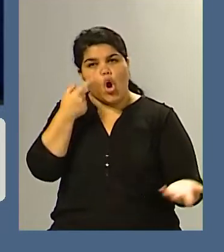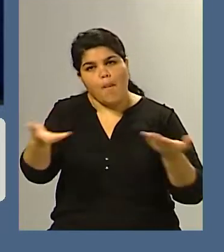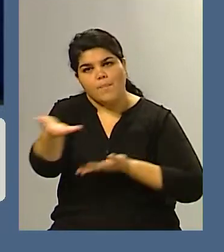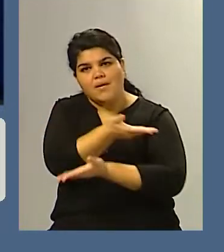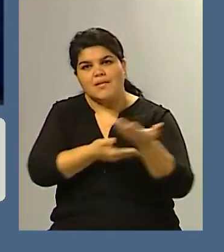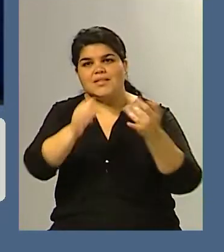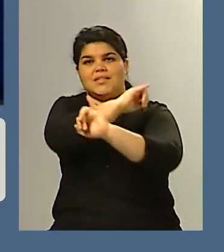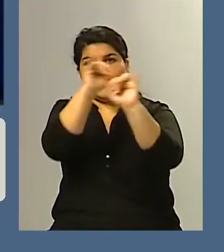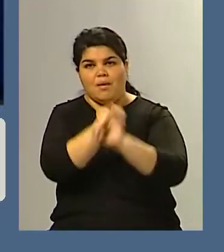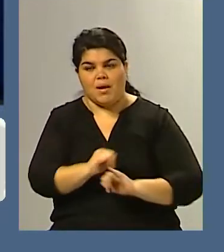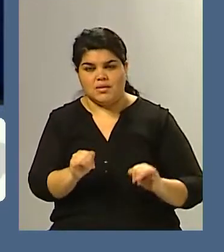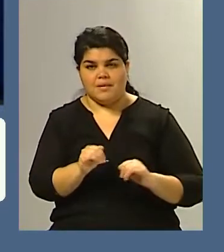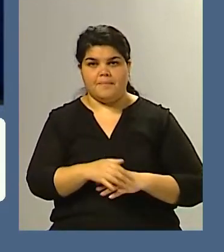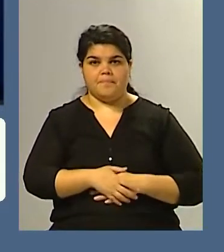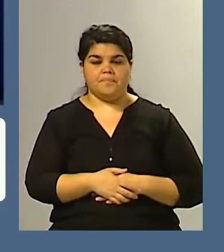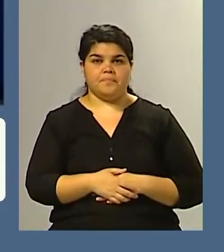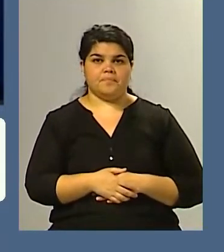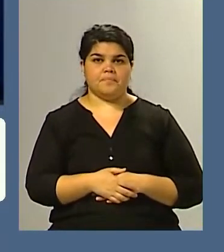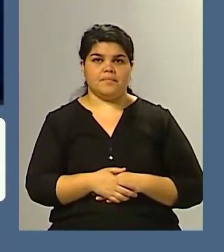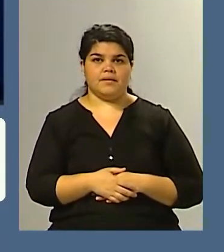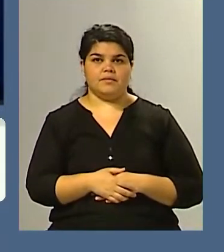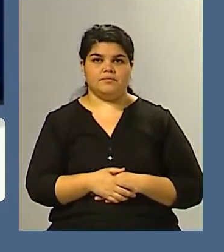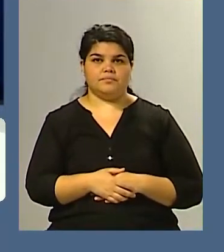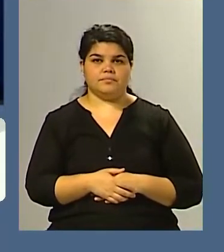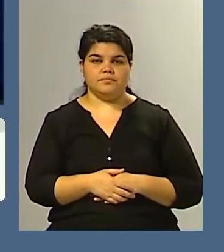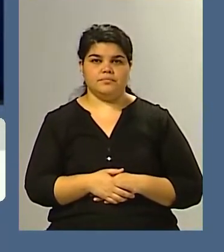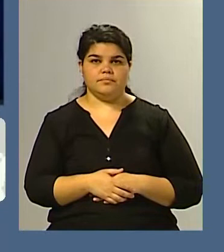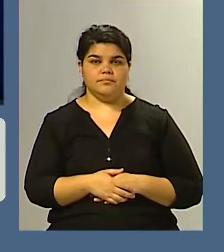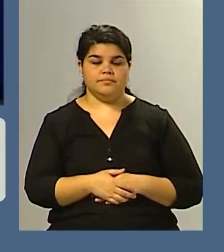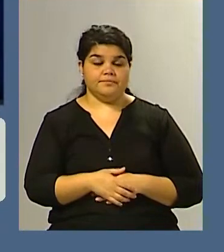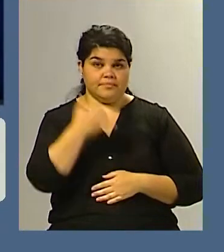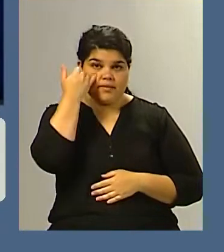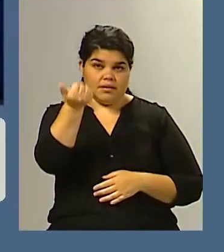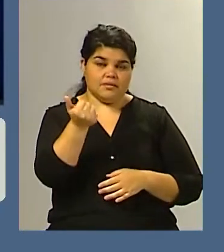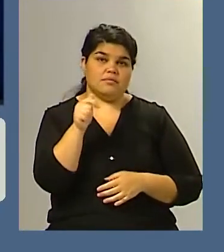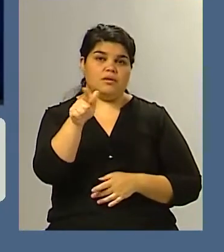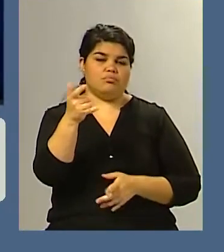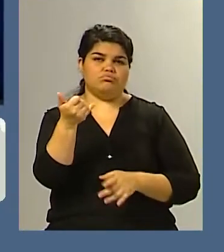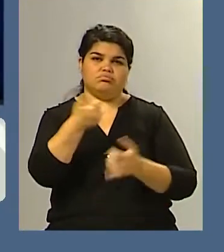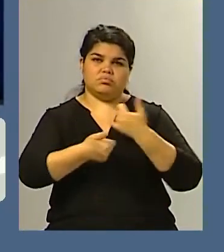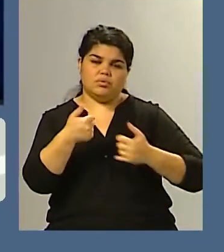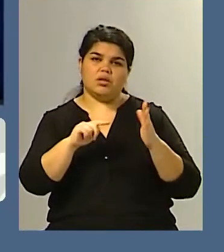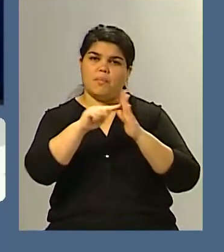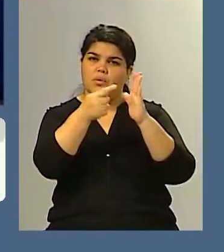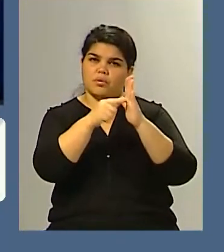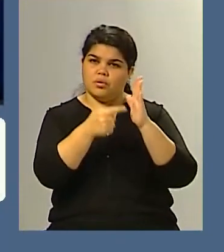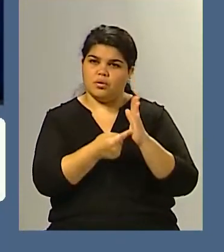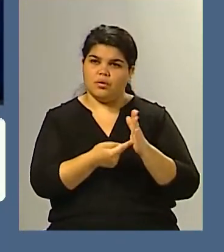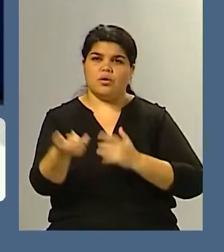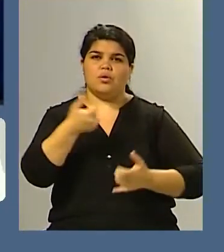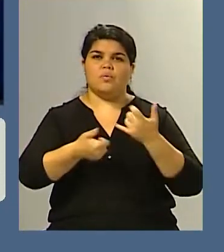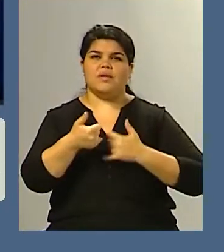pacífica. Paulo, usted mencionó que entre uno de los puntos que tuvo efectos negativos durante el gobierno de Bolsonaro fue la política